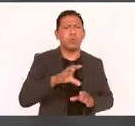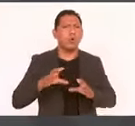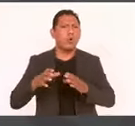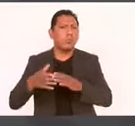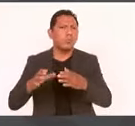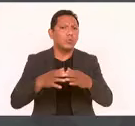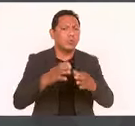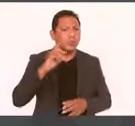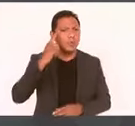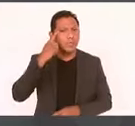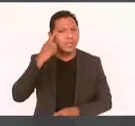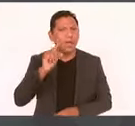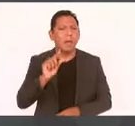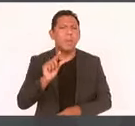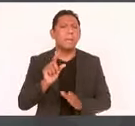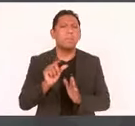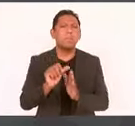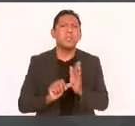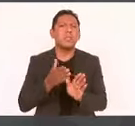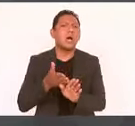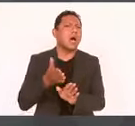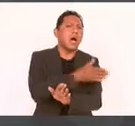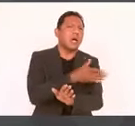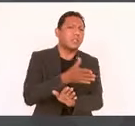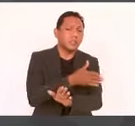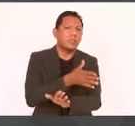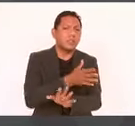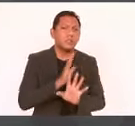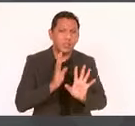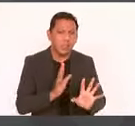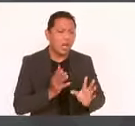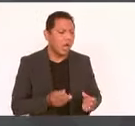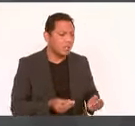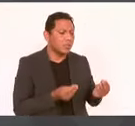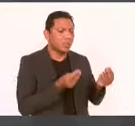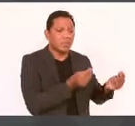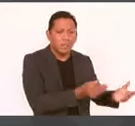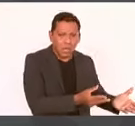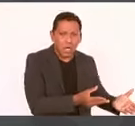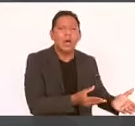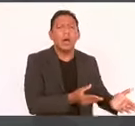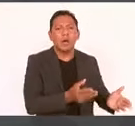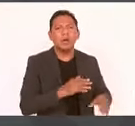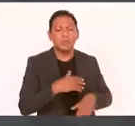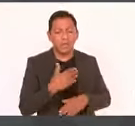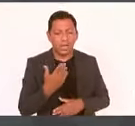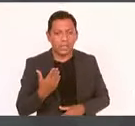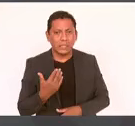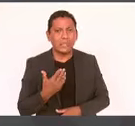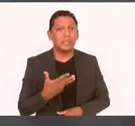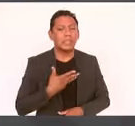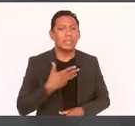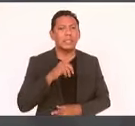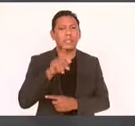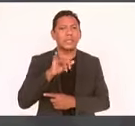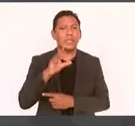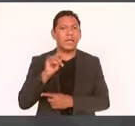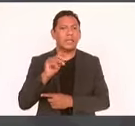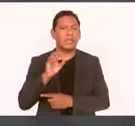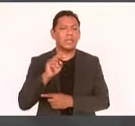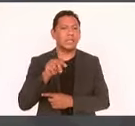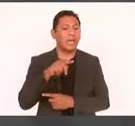Hace unos meses estuvimos entregando ya plenamente restaurado el templo de Sinacantán